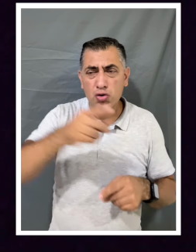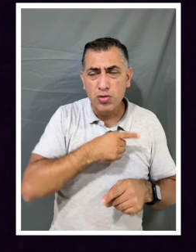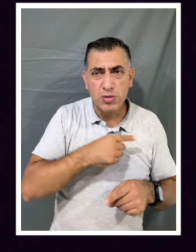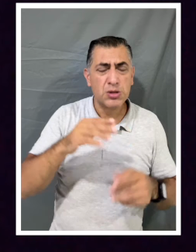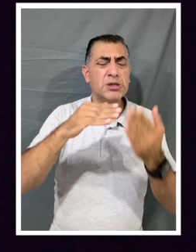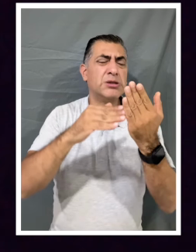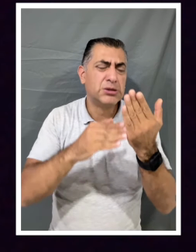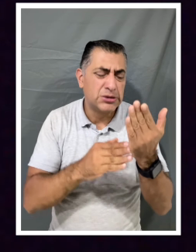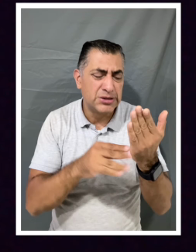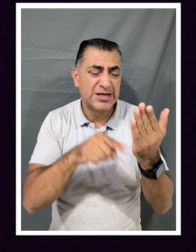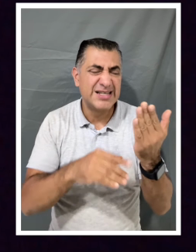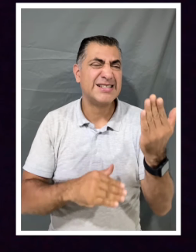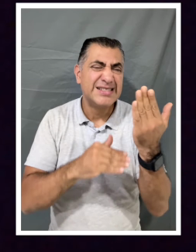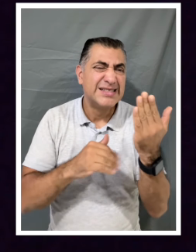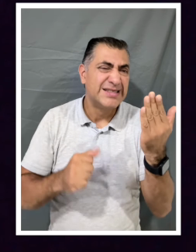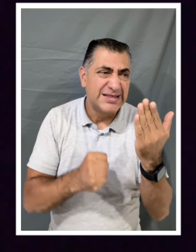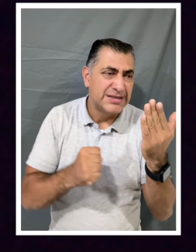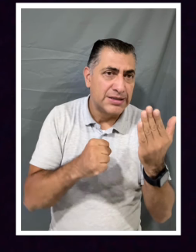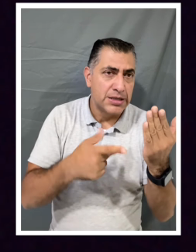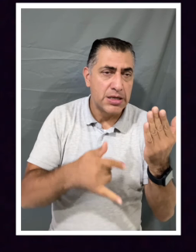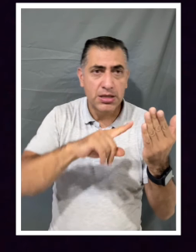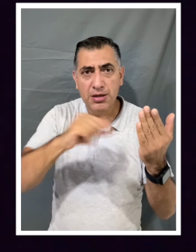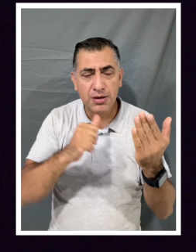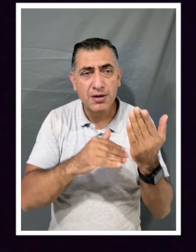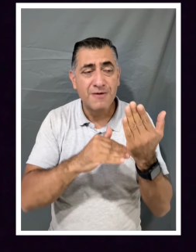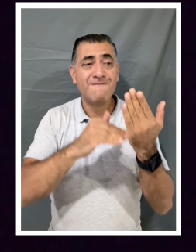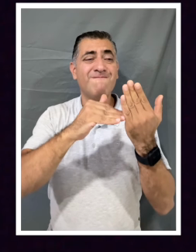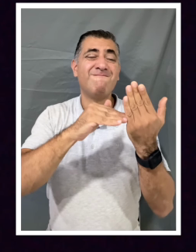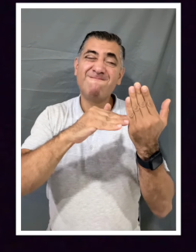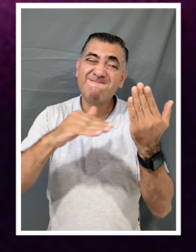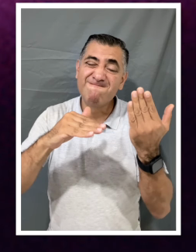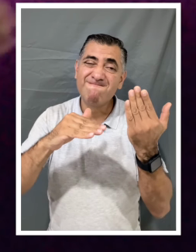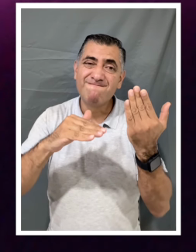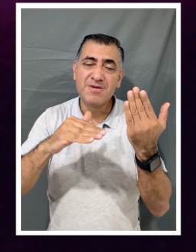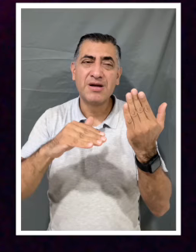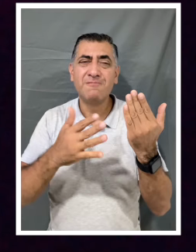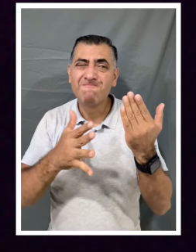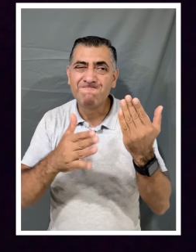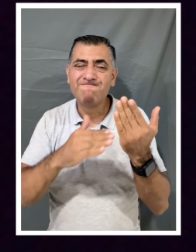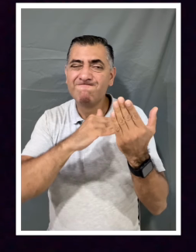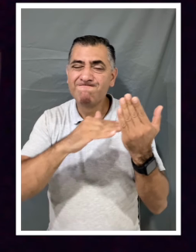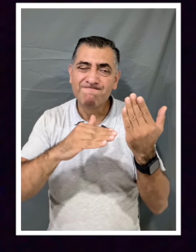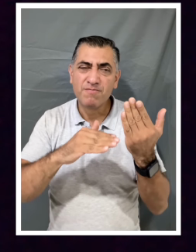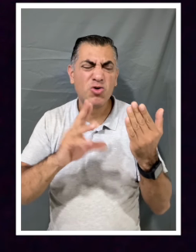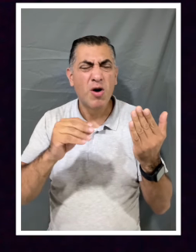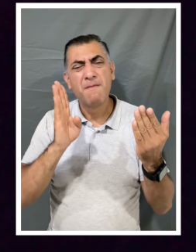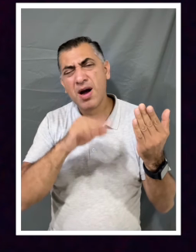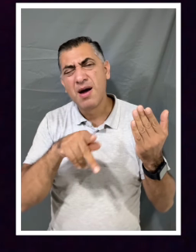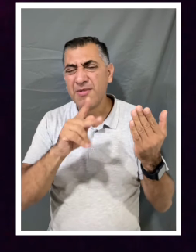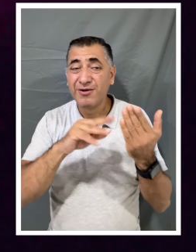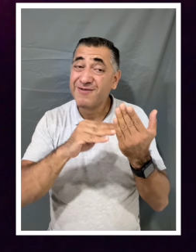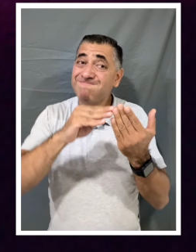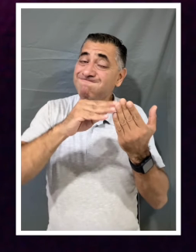debilidades y están ahí echándole ganas y le echan ganas y llegan a ser medianamente buenos llegan a ser así como promedio no son malos pero